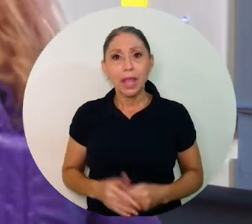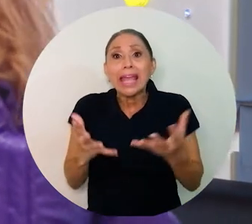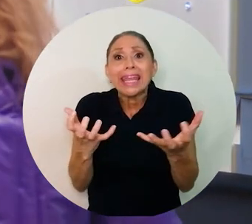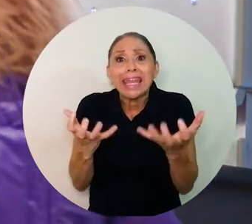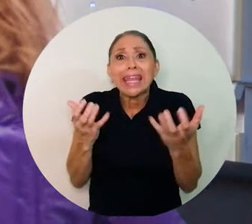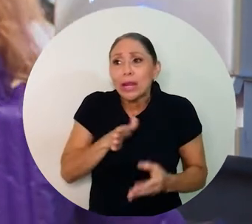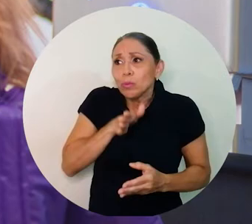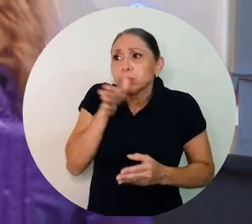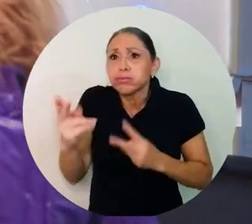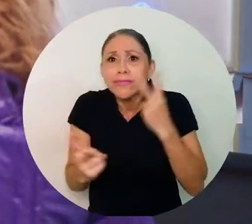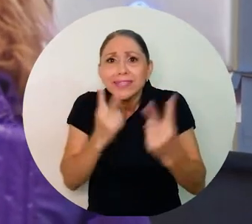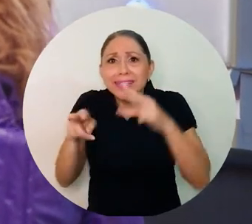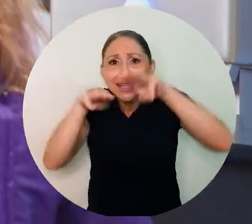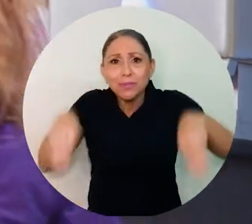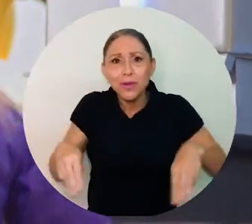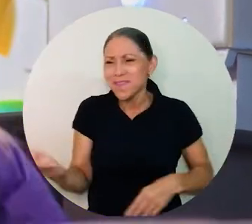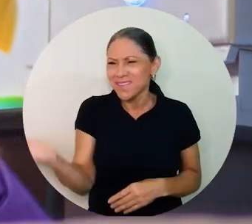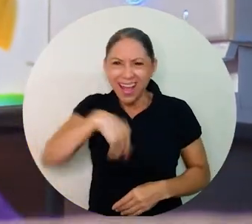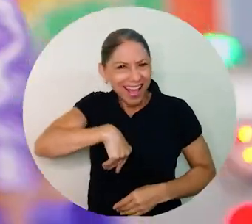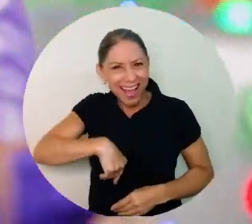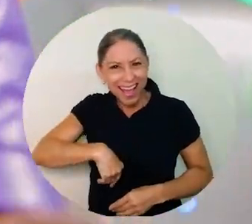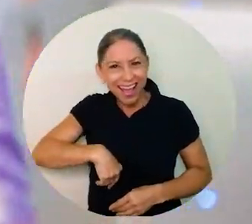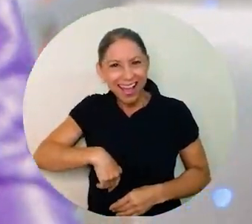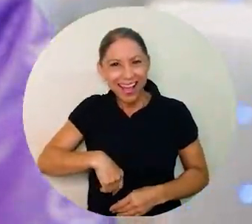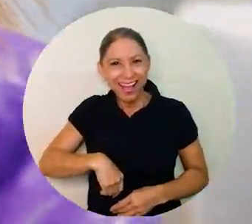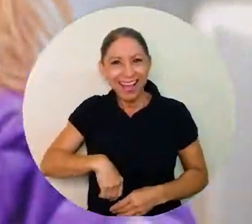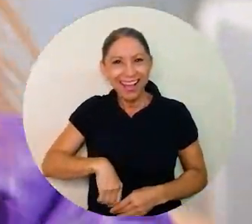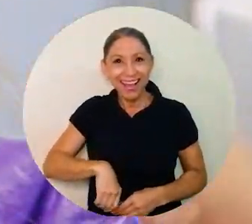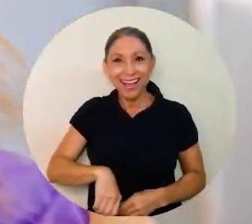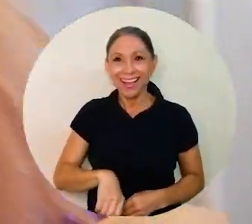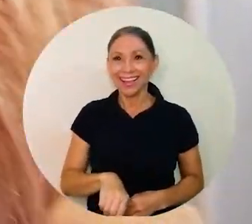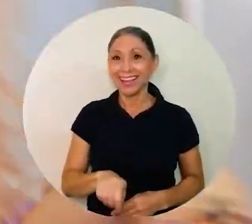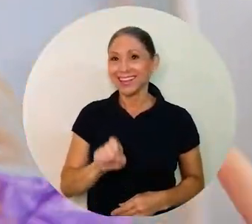¡Quiero visitar ese museo! ¡Vamos! ¿Así?